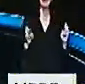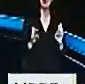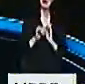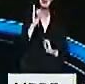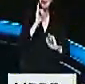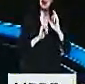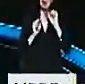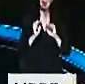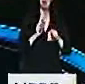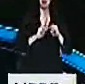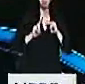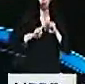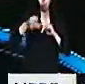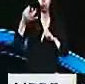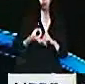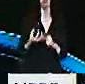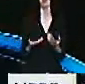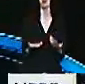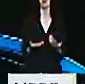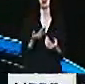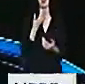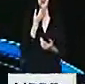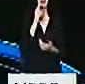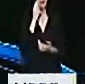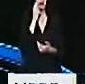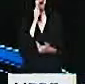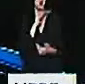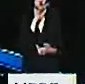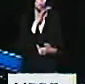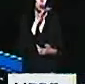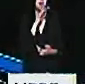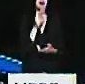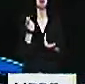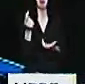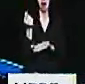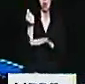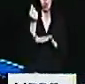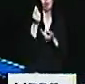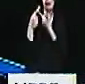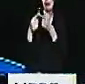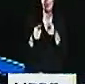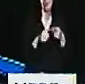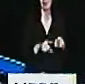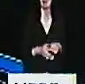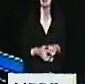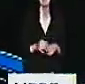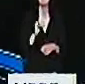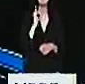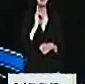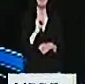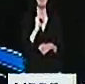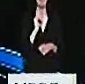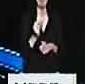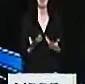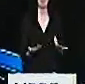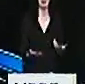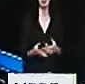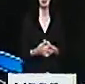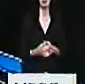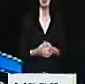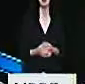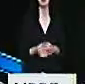a resolver. Sí. Que también significa utilizar los recursos de una forma mucho más, más eficiente. May, en ese sentido, la tecnología aquí, en